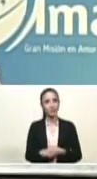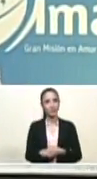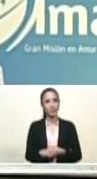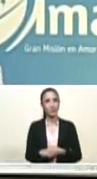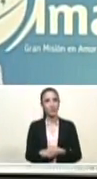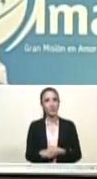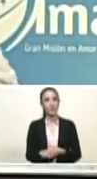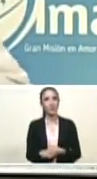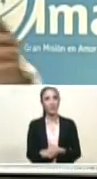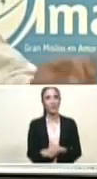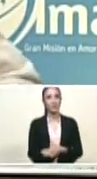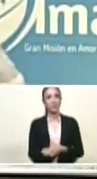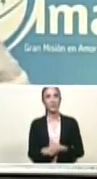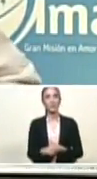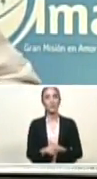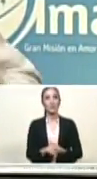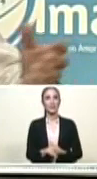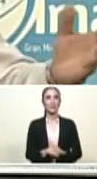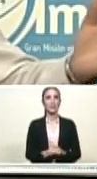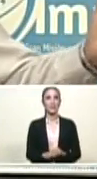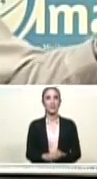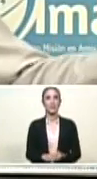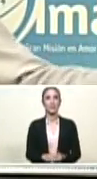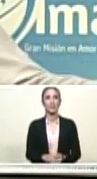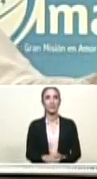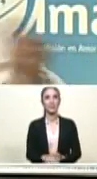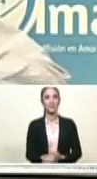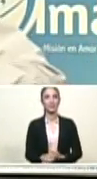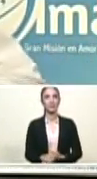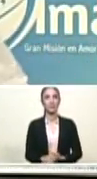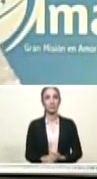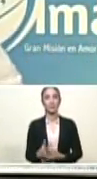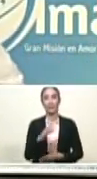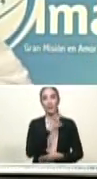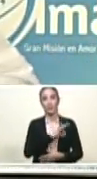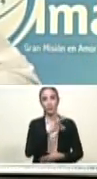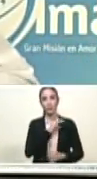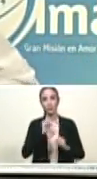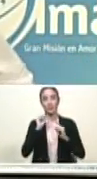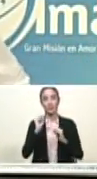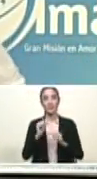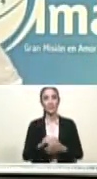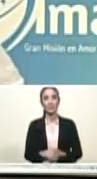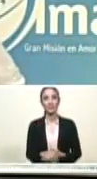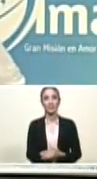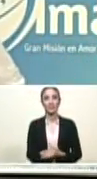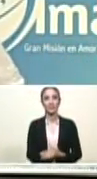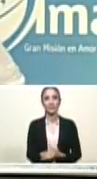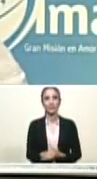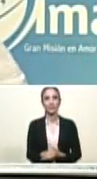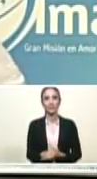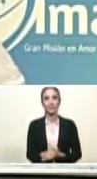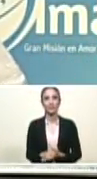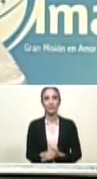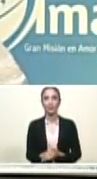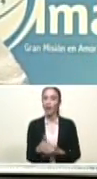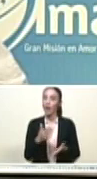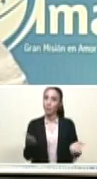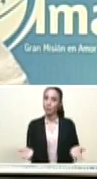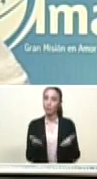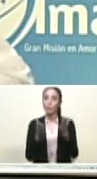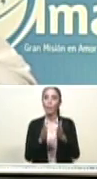Absolutamente cierto. Bueno, como vicepresidente de las misiones socialistas, Elías, encárgate de ir